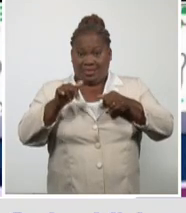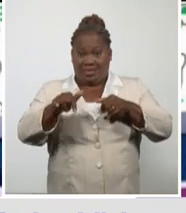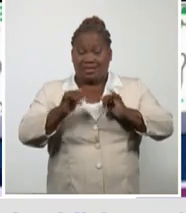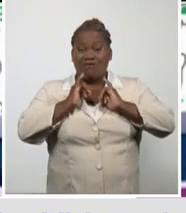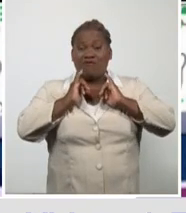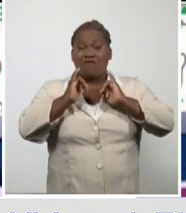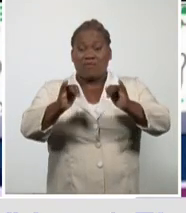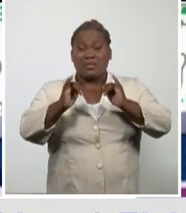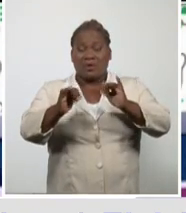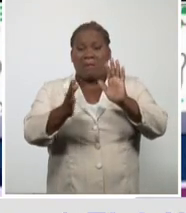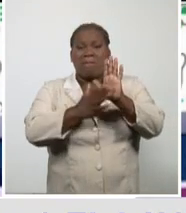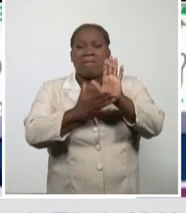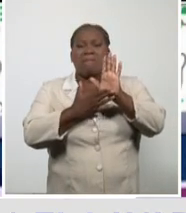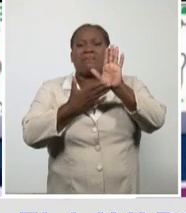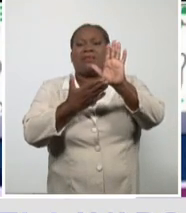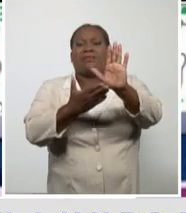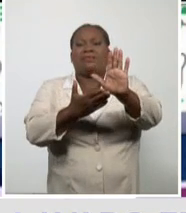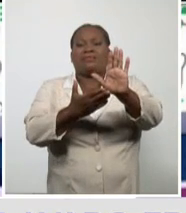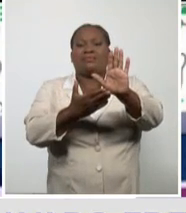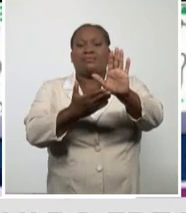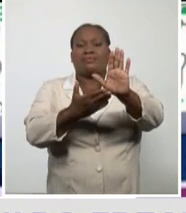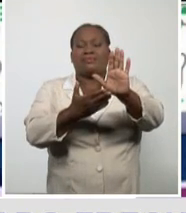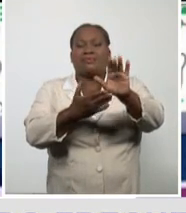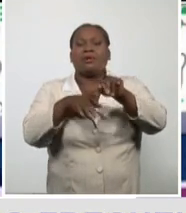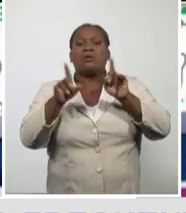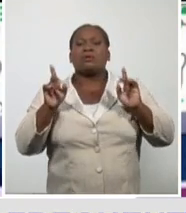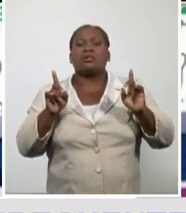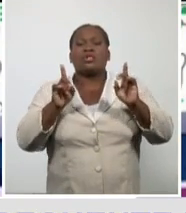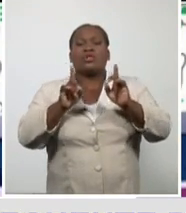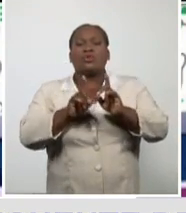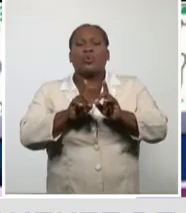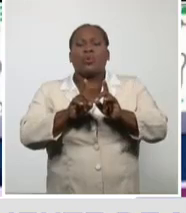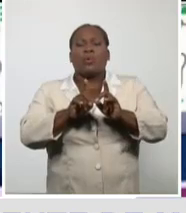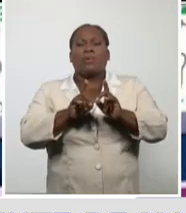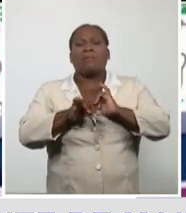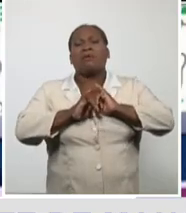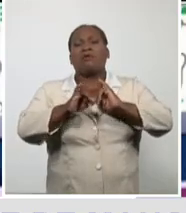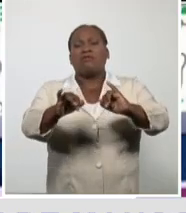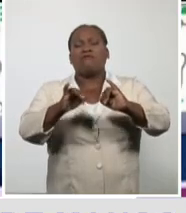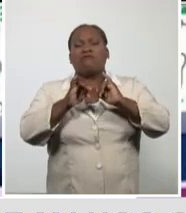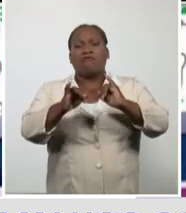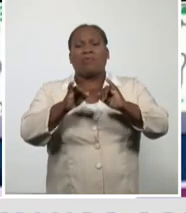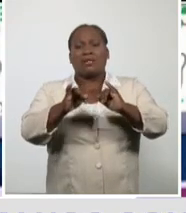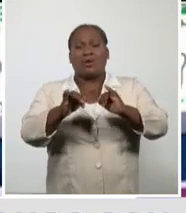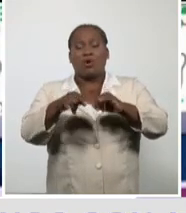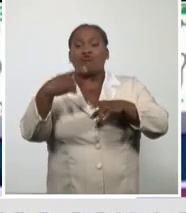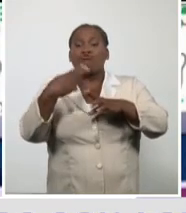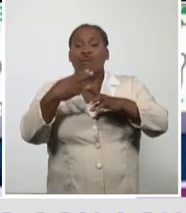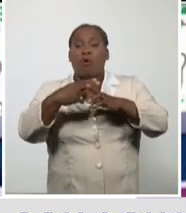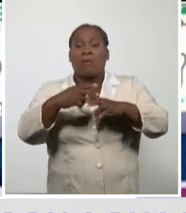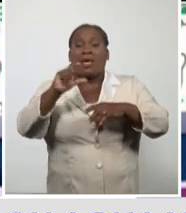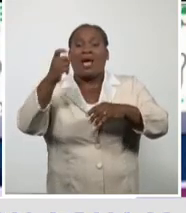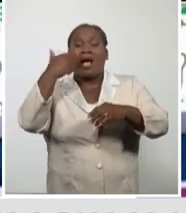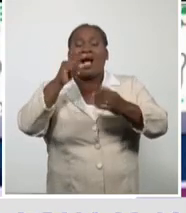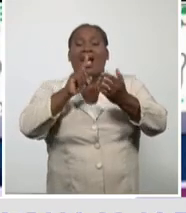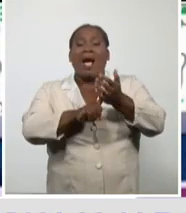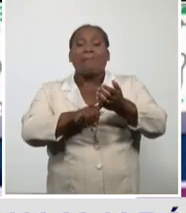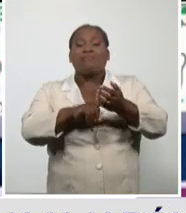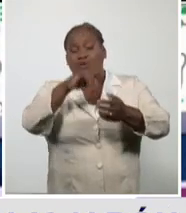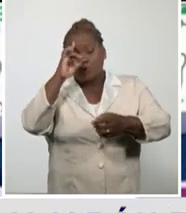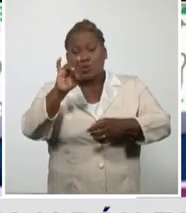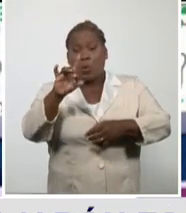presentaré un resumen, una cápsula, como le llamamos en el argot televisivo, de Luis Paz Esquivel,